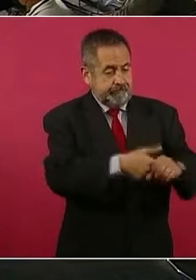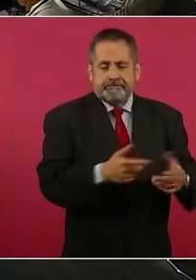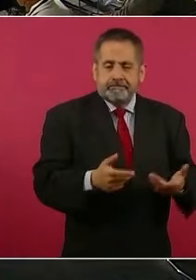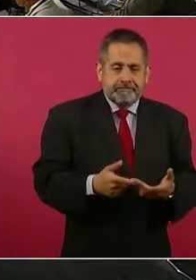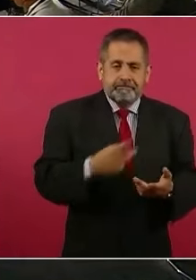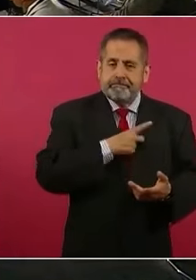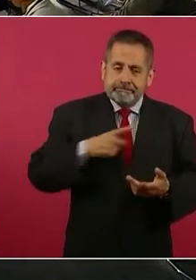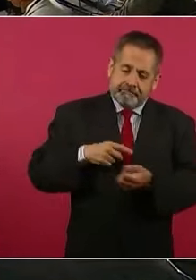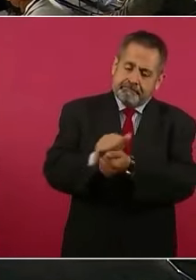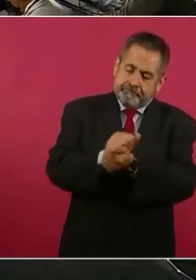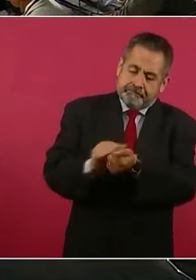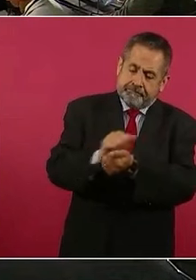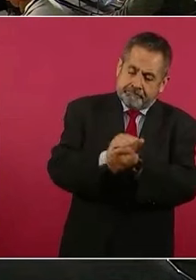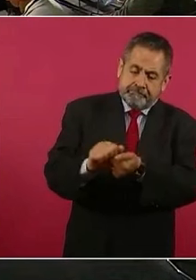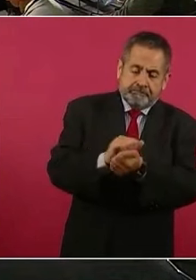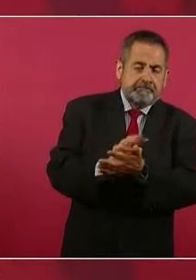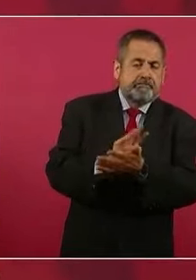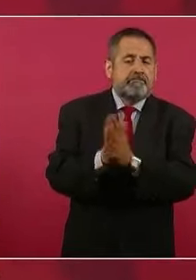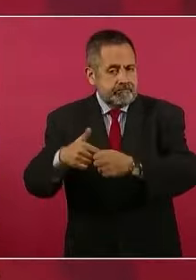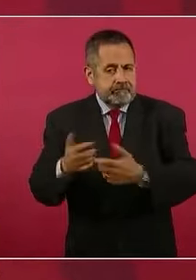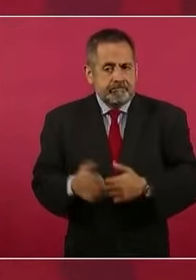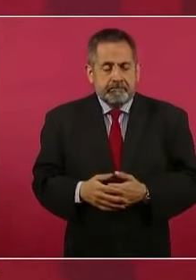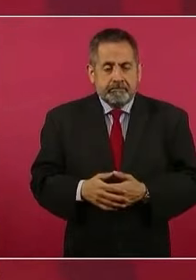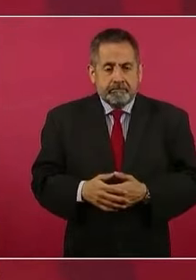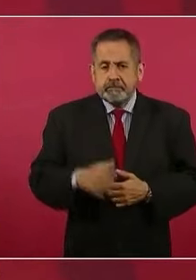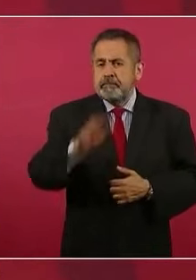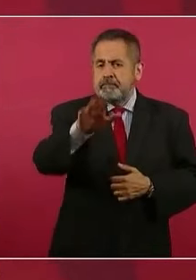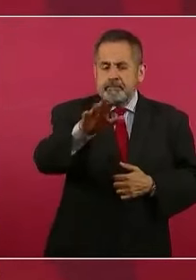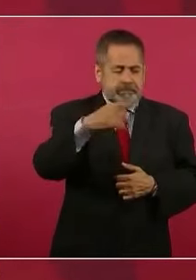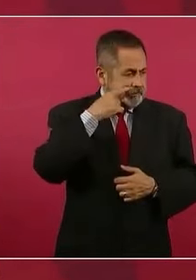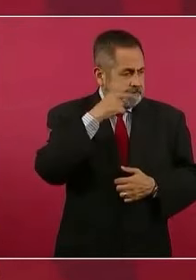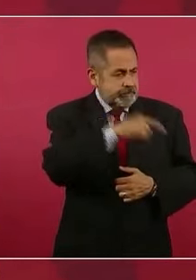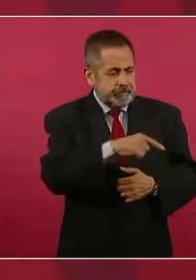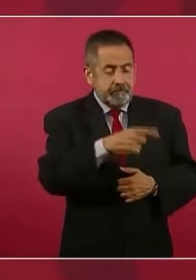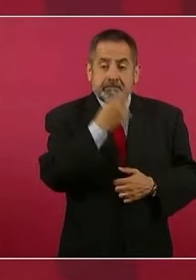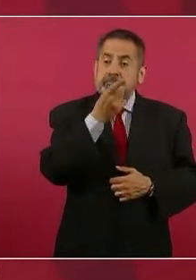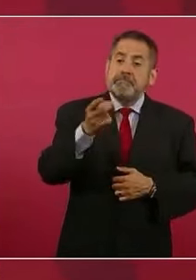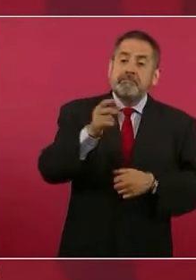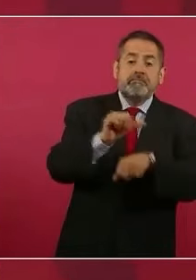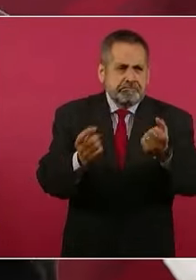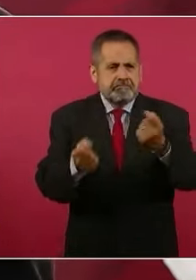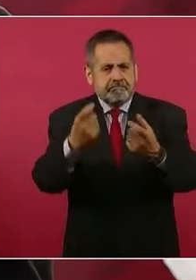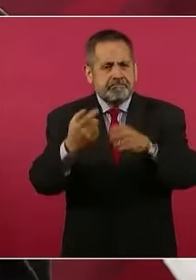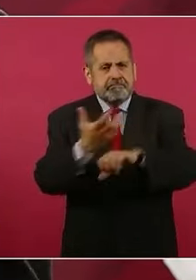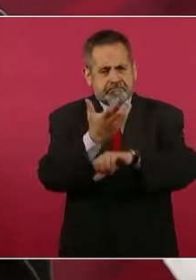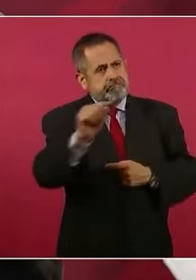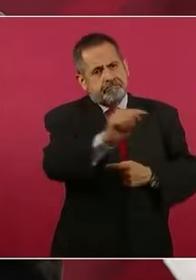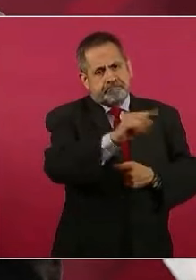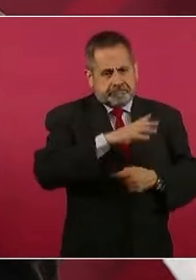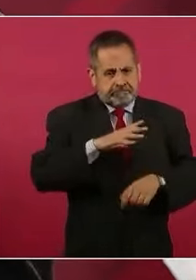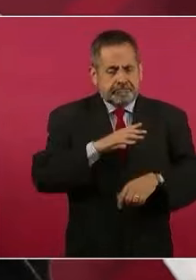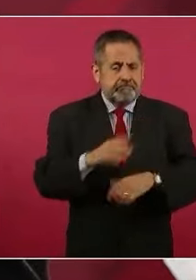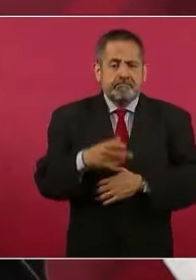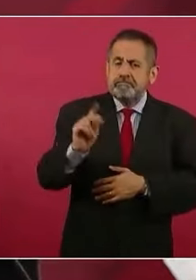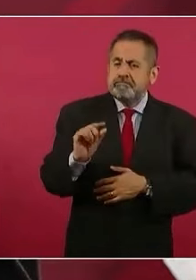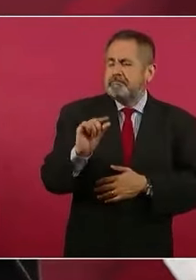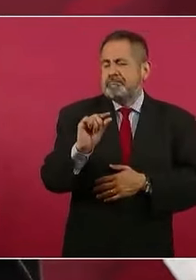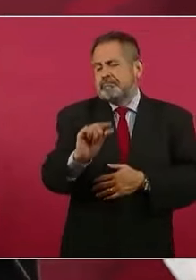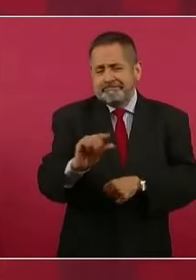de que los carros iban a ser eléctricos, pues ya lo son en algunos lugares de Estados Unidos, pero en una